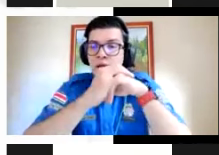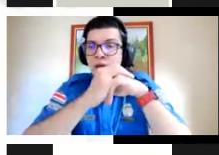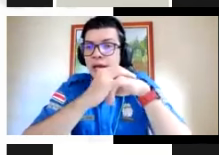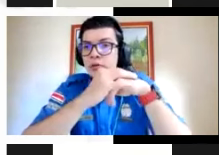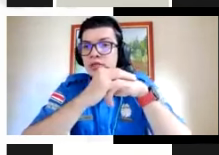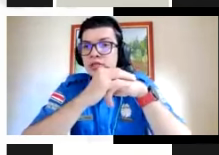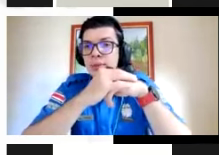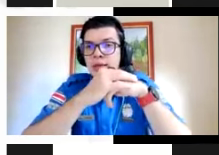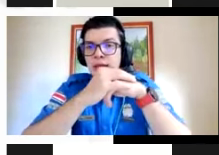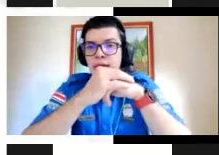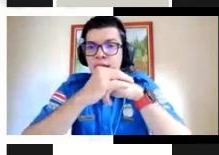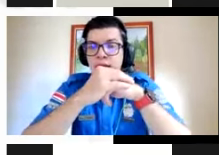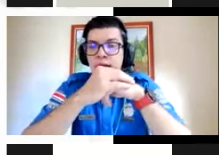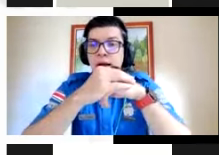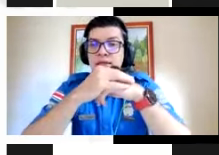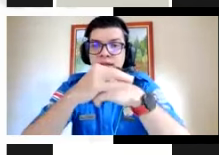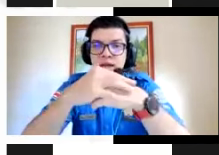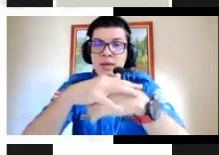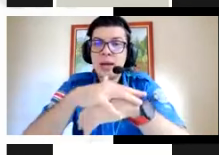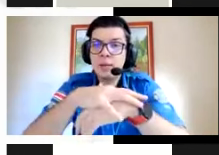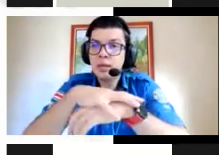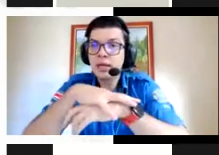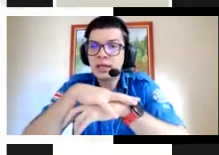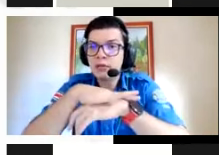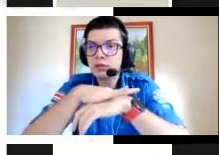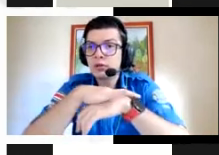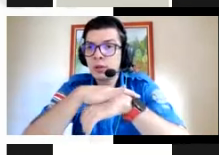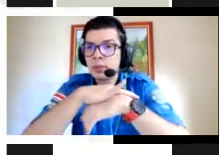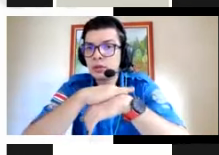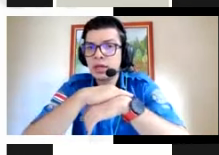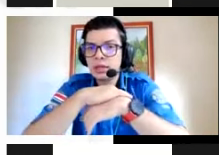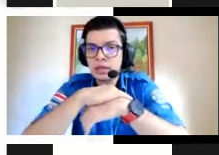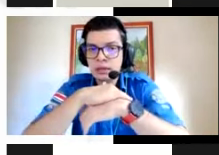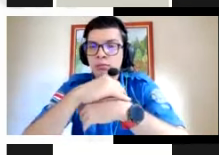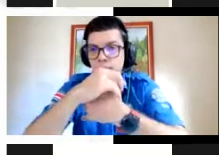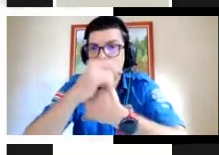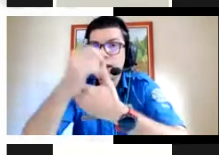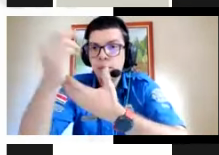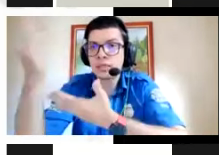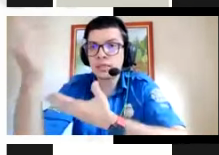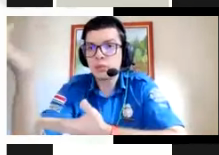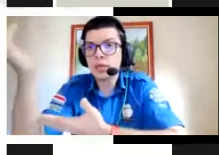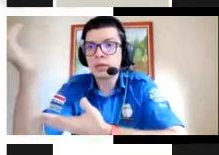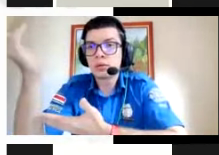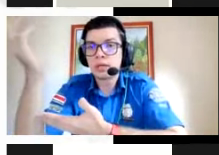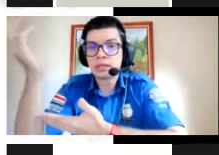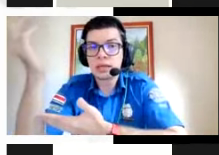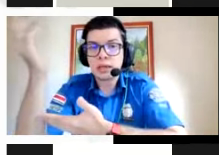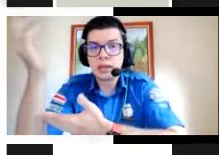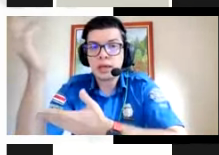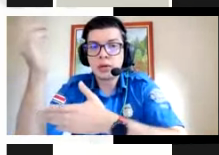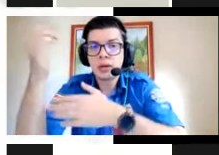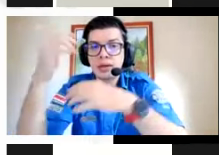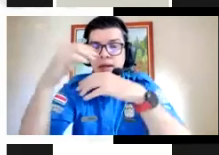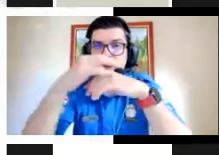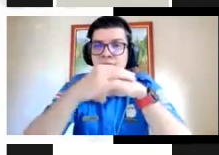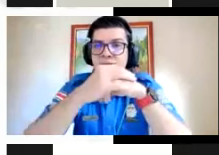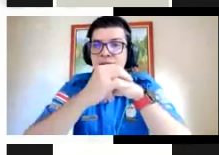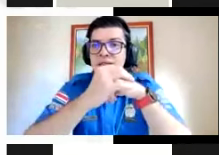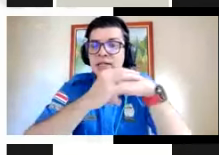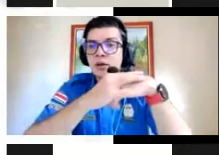horizontal en un recipiente hace que las válvulas de alivio de sobrepresión que él tiene, válvulas de seguridad con las que él